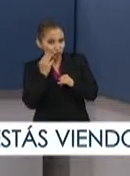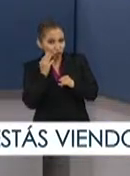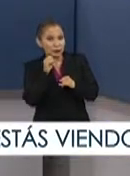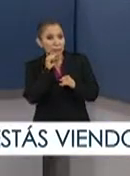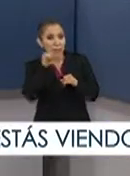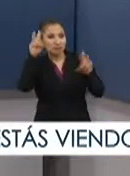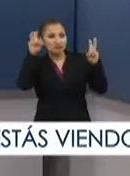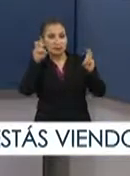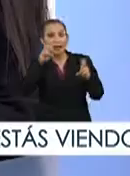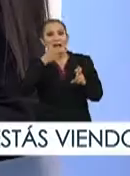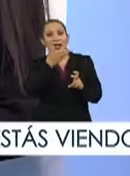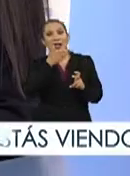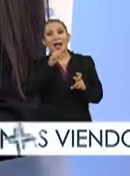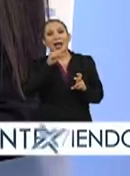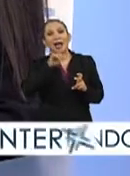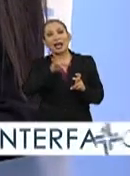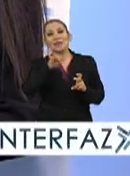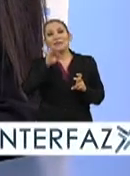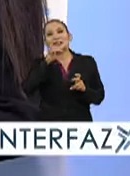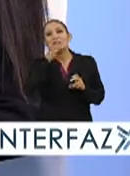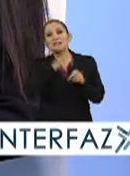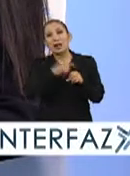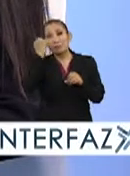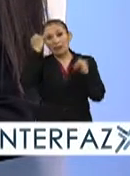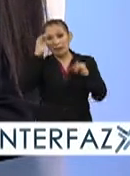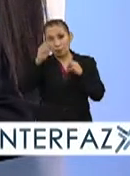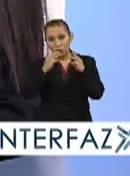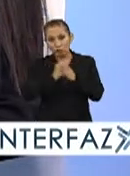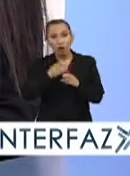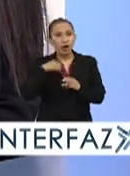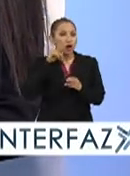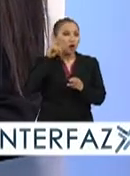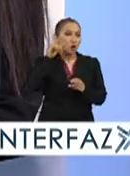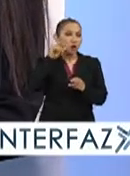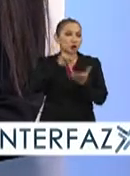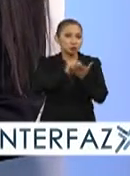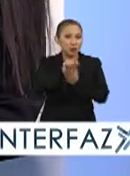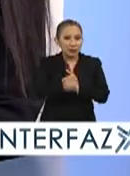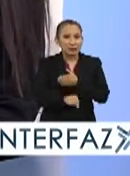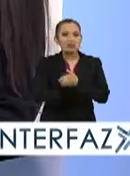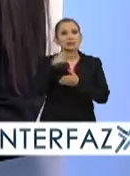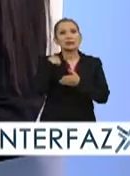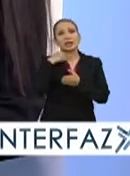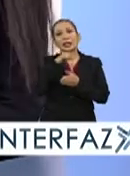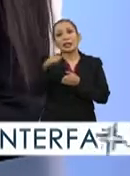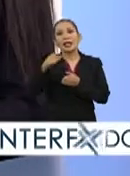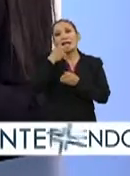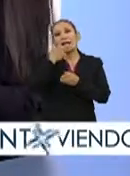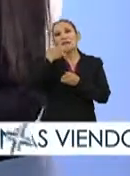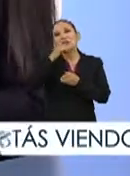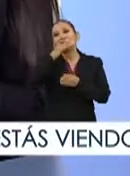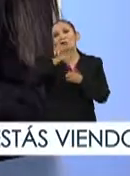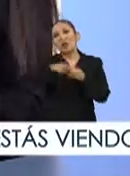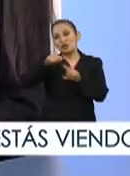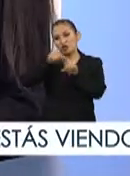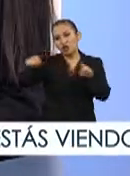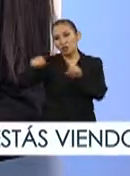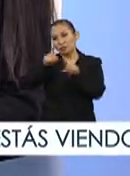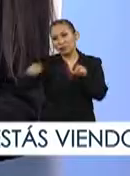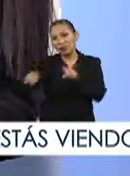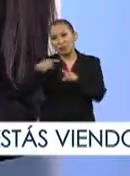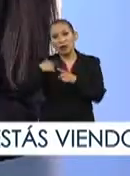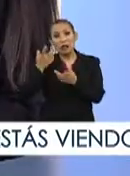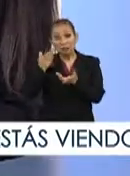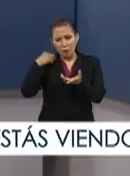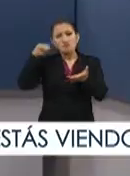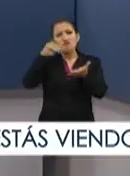Facebook como Hey Festival Imagina el Mundo y estamos en Twitter e Instagram como Hey Festival_ESP. Ahí estaremos también colgando mucho